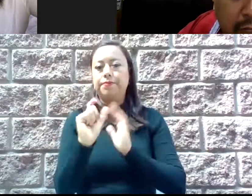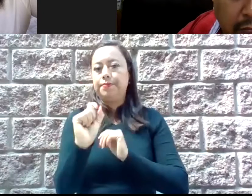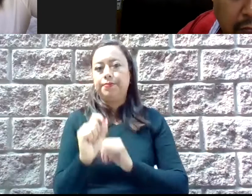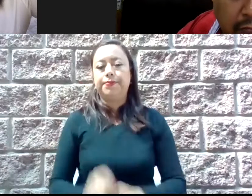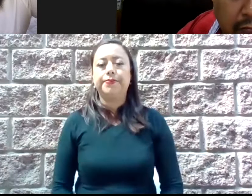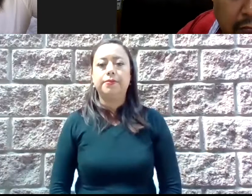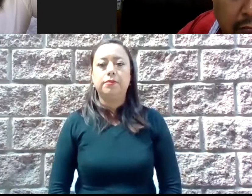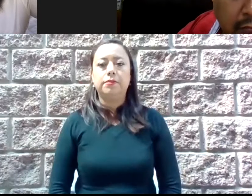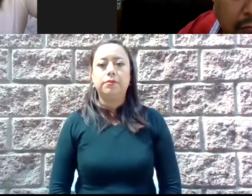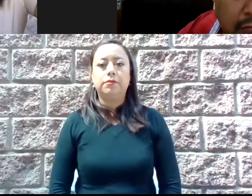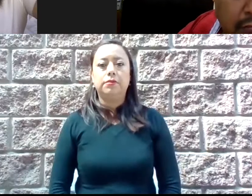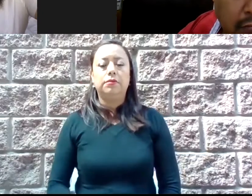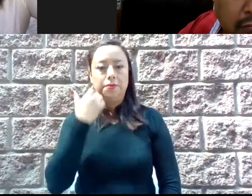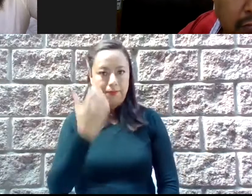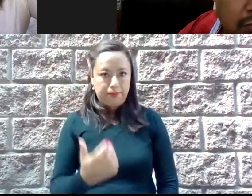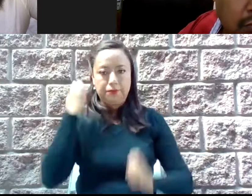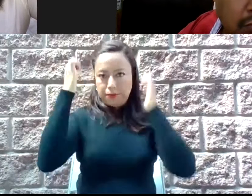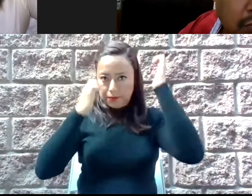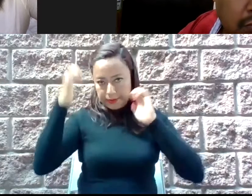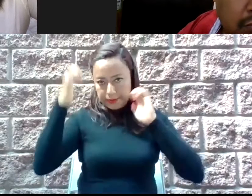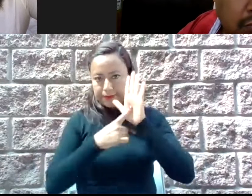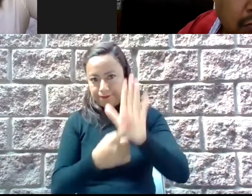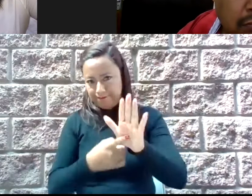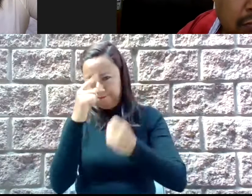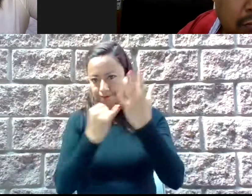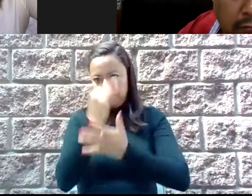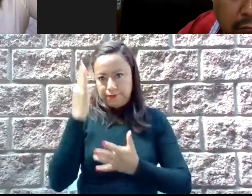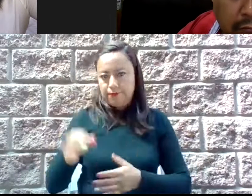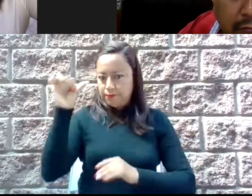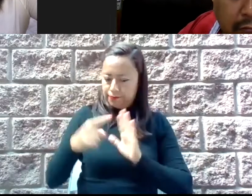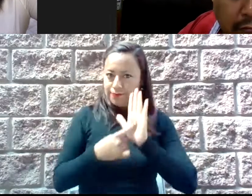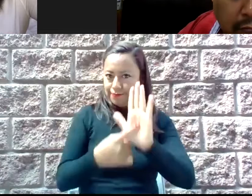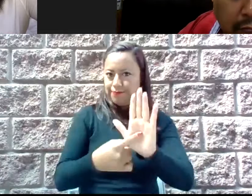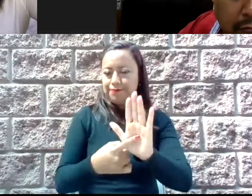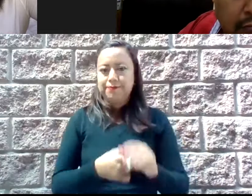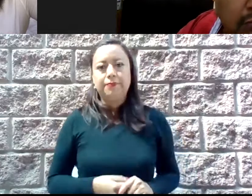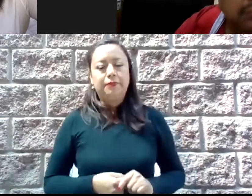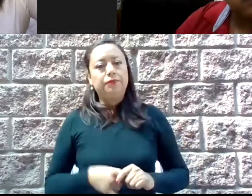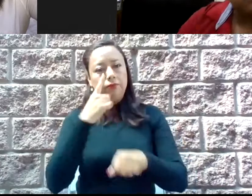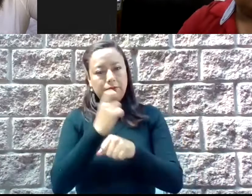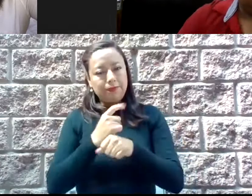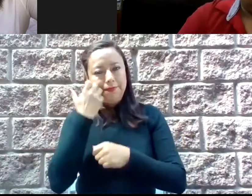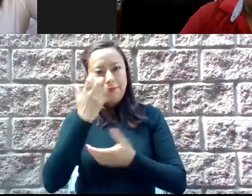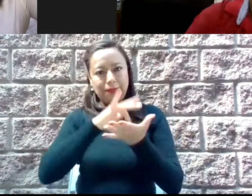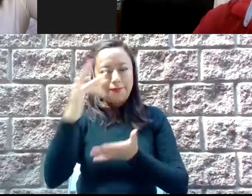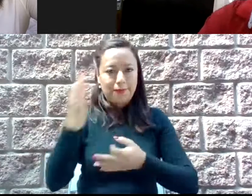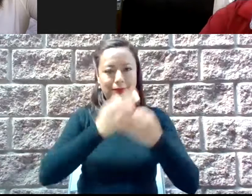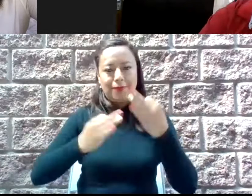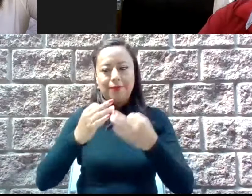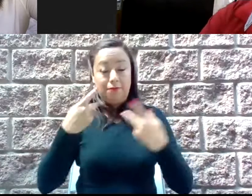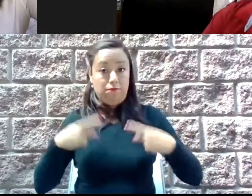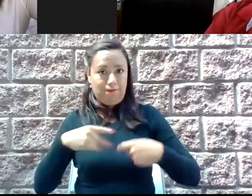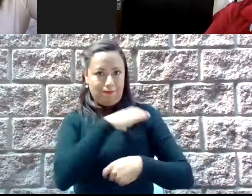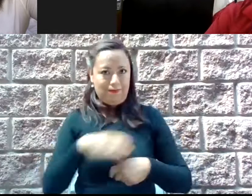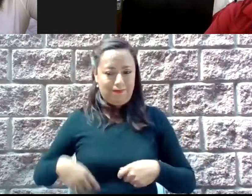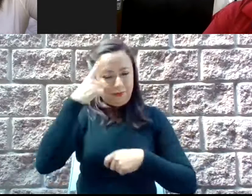Quiero exponer brevemente algunos aspectos del dictamen que hoy se presenta. Primero, agradecer a las y los aspirantes que se postularon